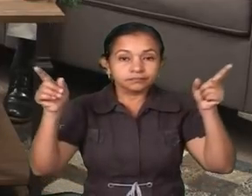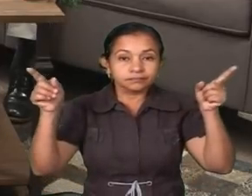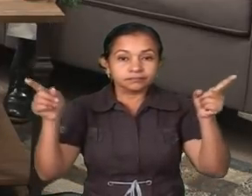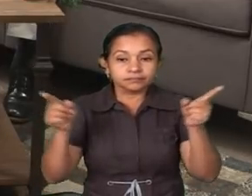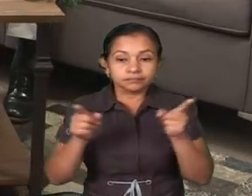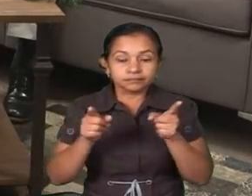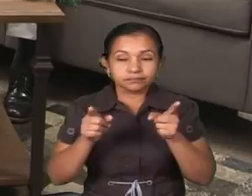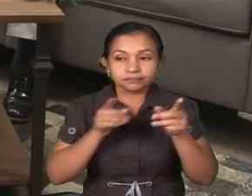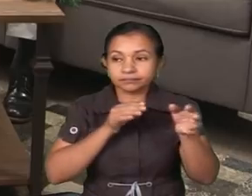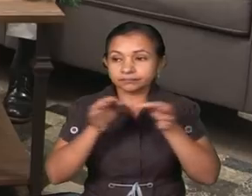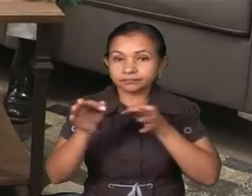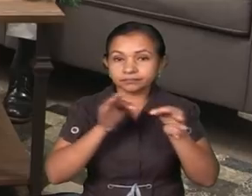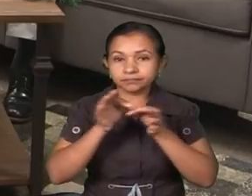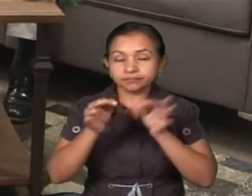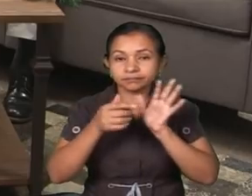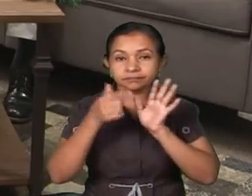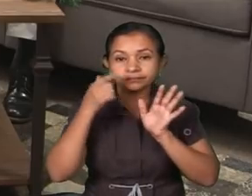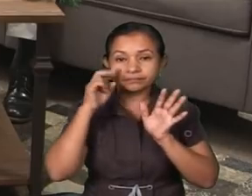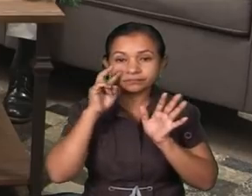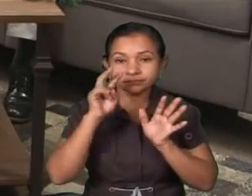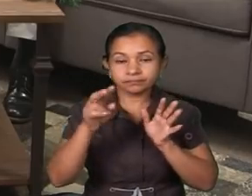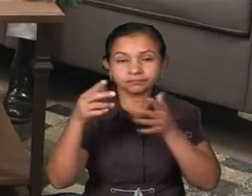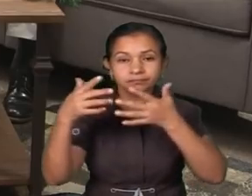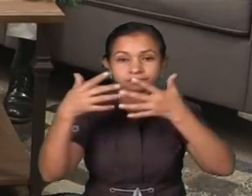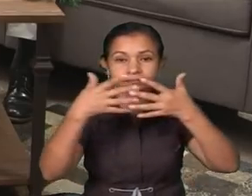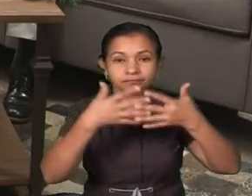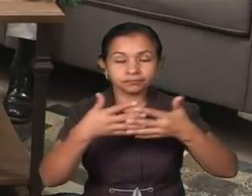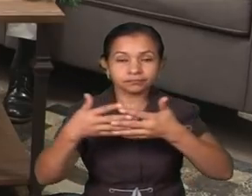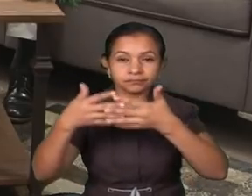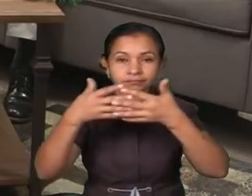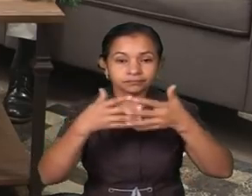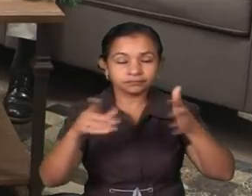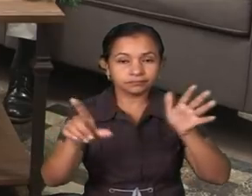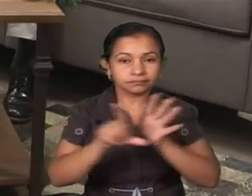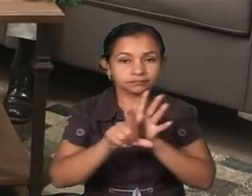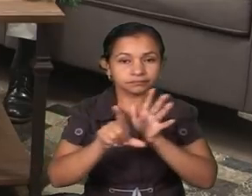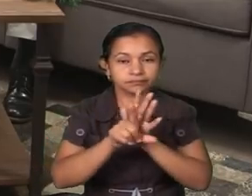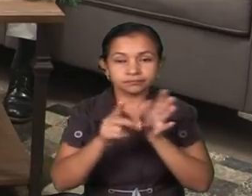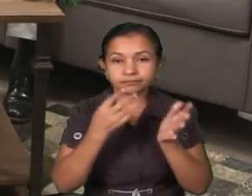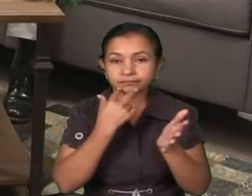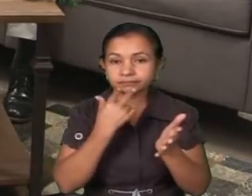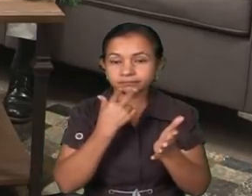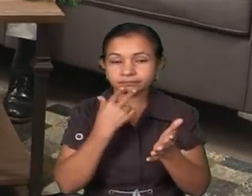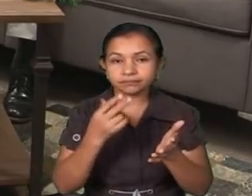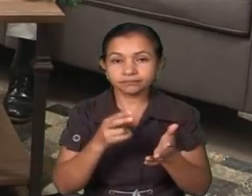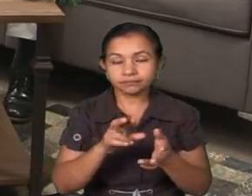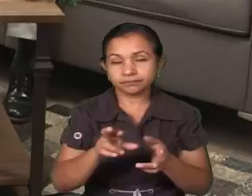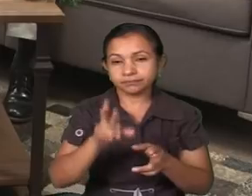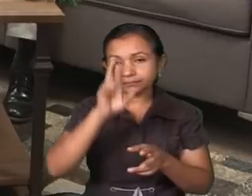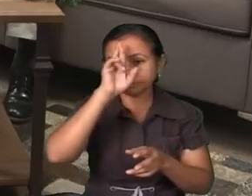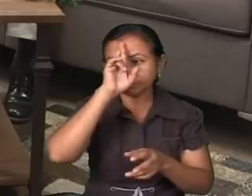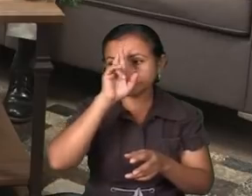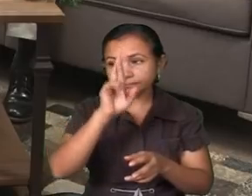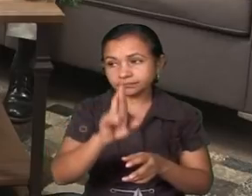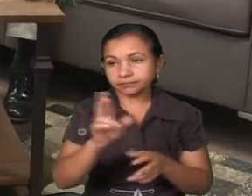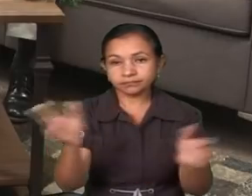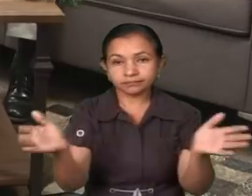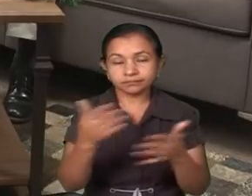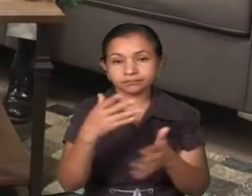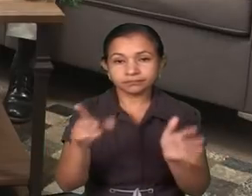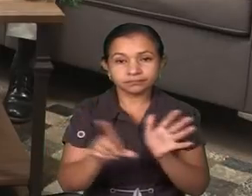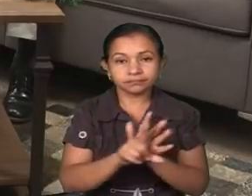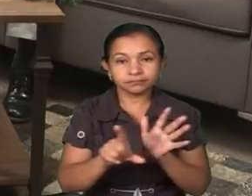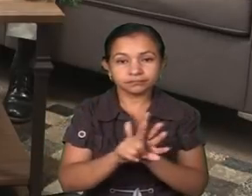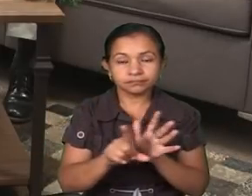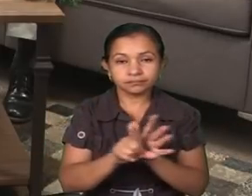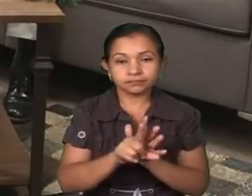eso, que en Estados Unidos no se cumplen las leyes, no se respetan las leyes. Ahorita acaban